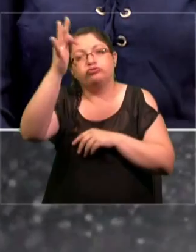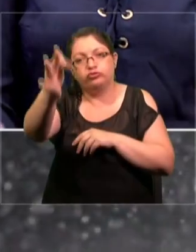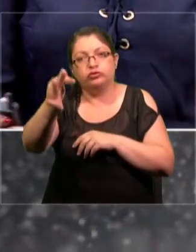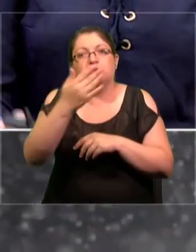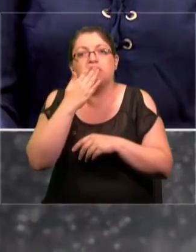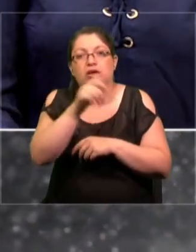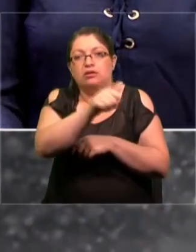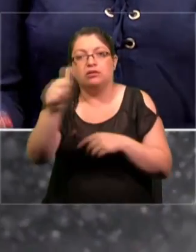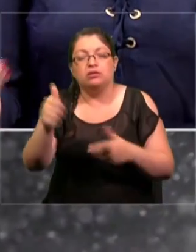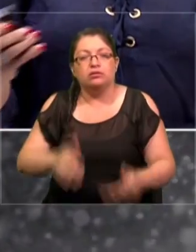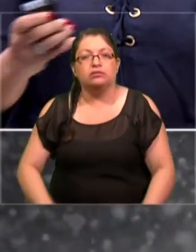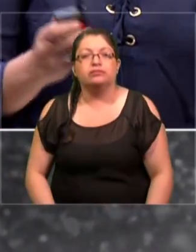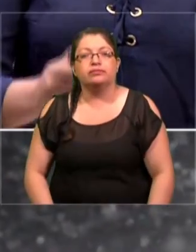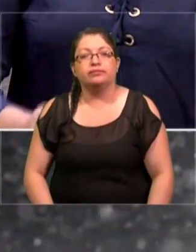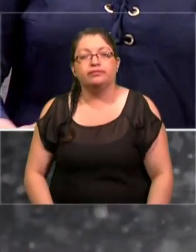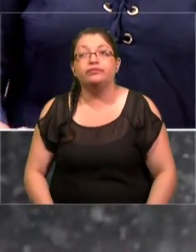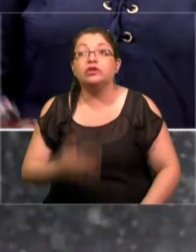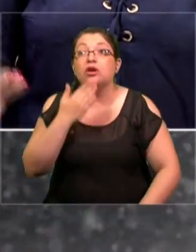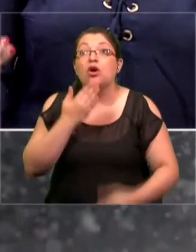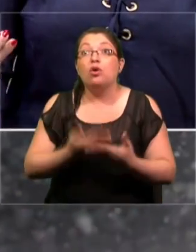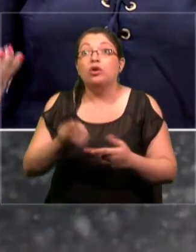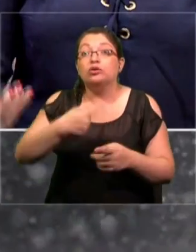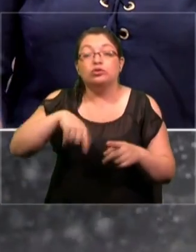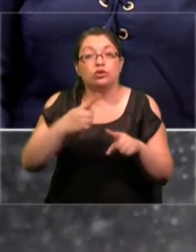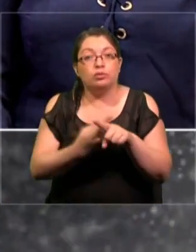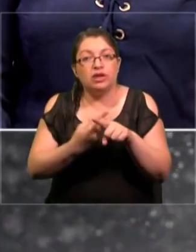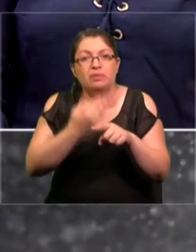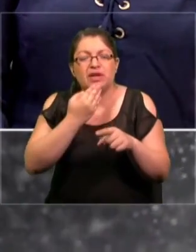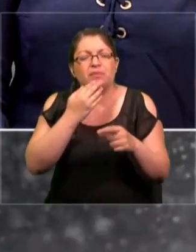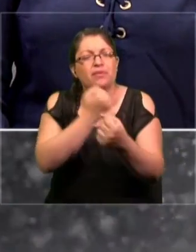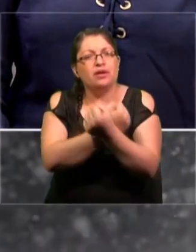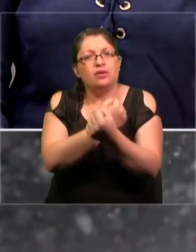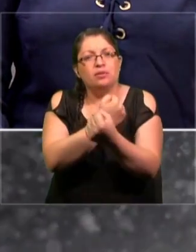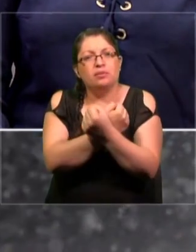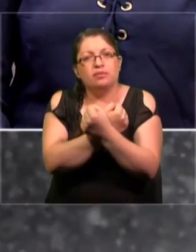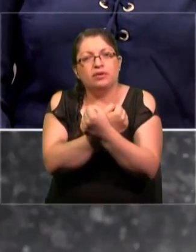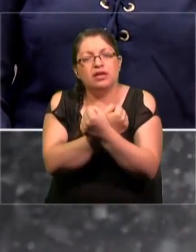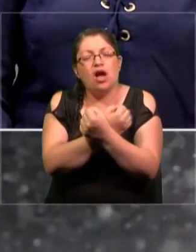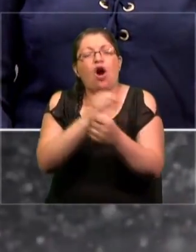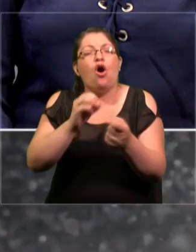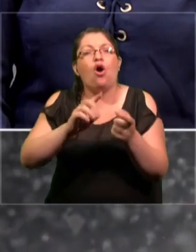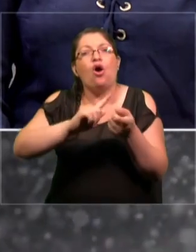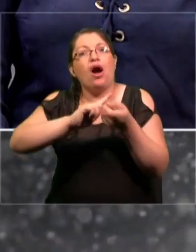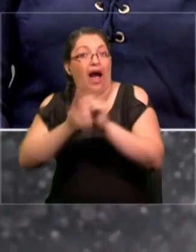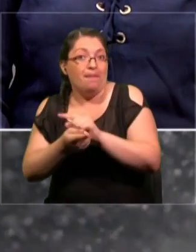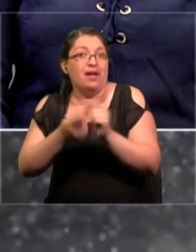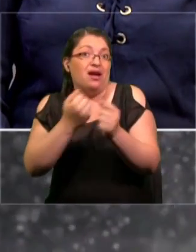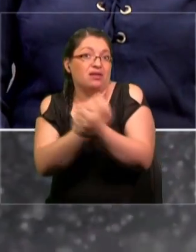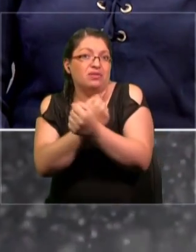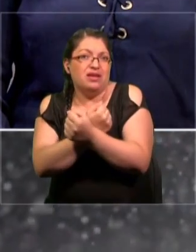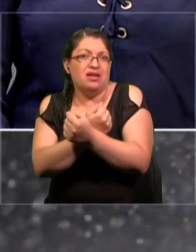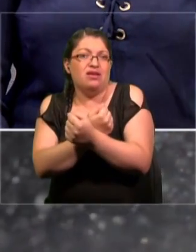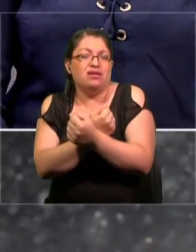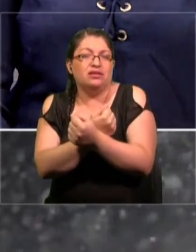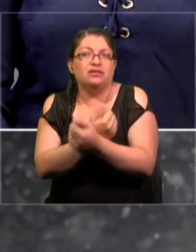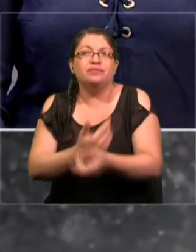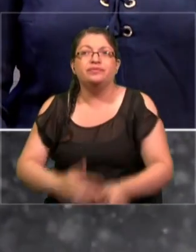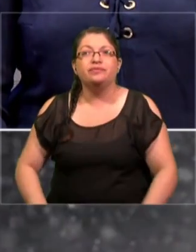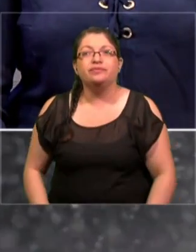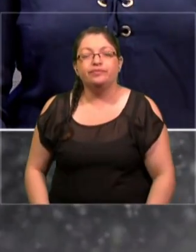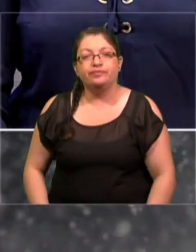para todos. Cuando uno habla además de una policía o una reforma policial de corte